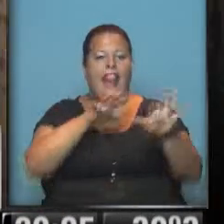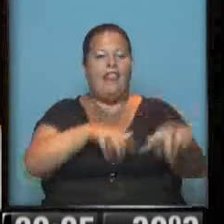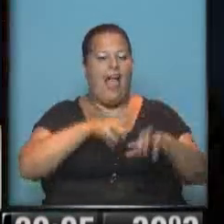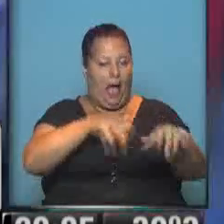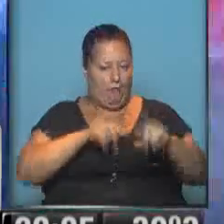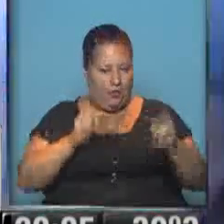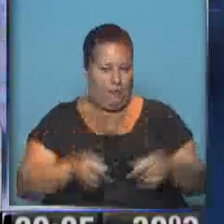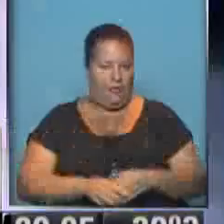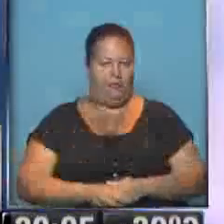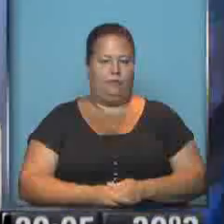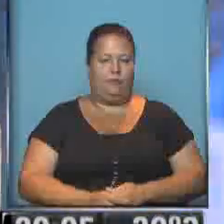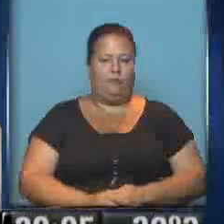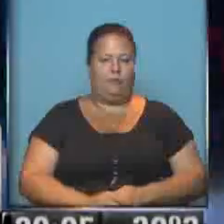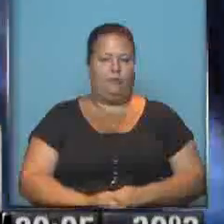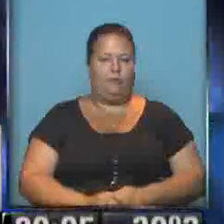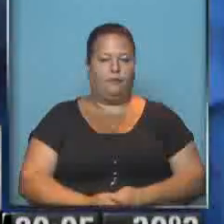agropecuaria.